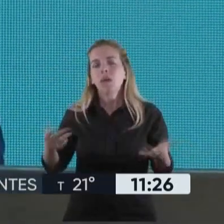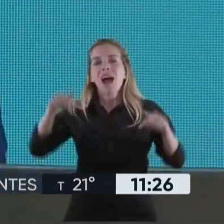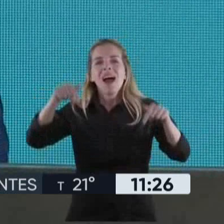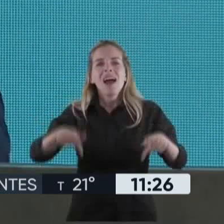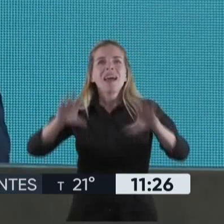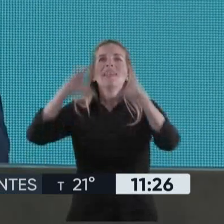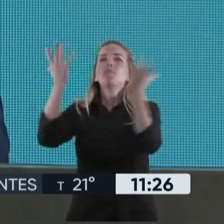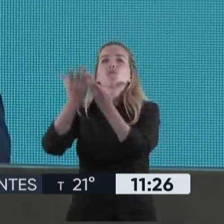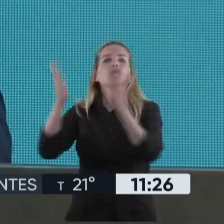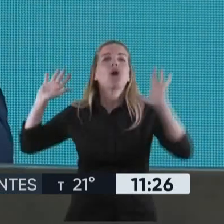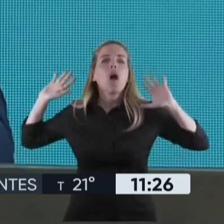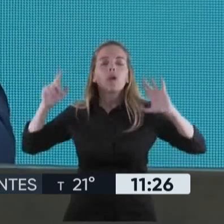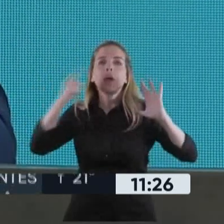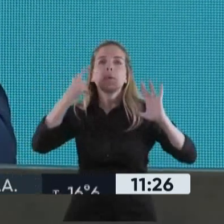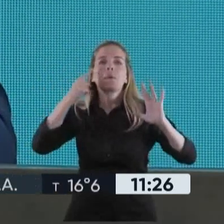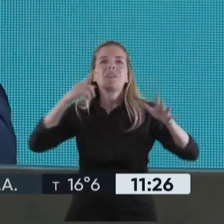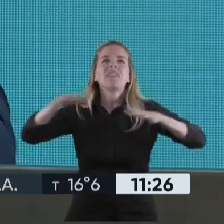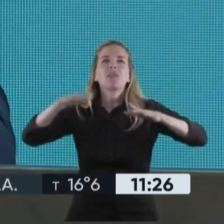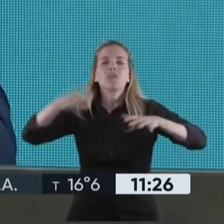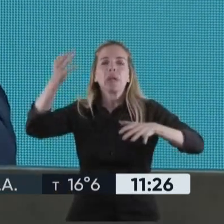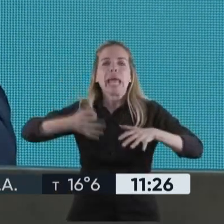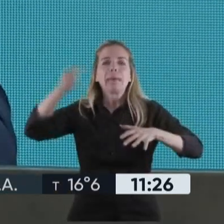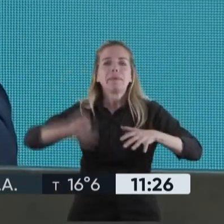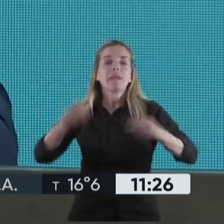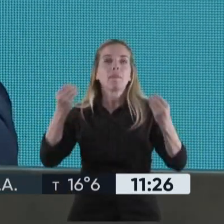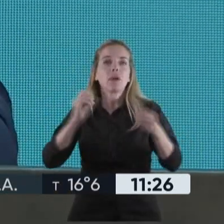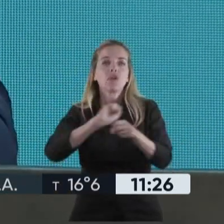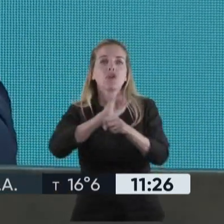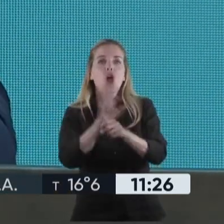muy singular, con una pandemia que no termina de irse,